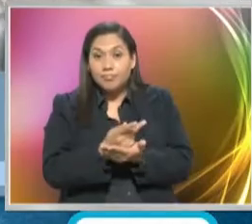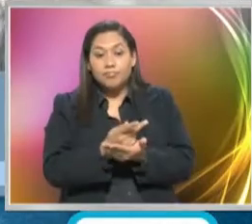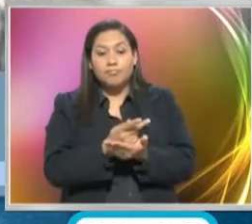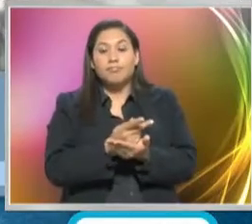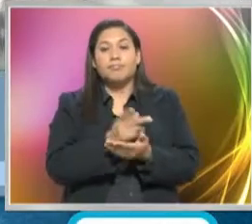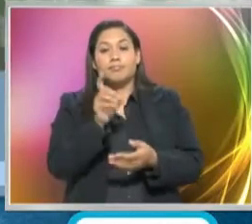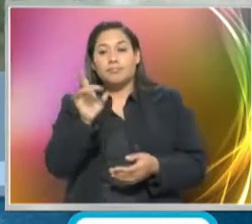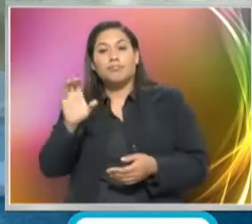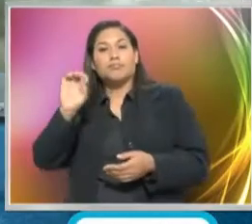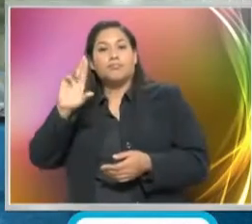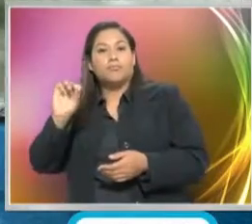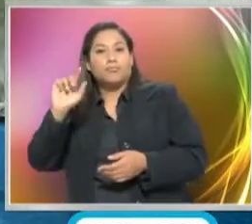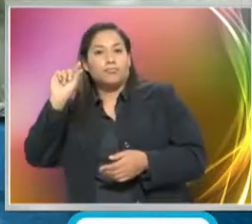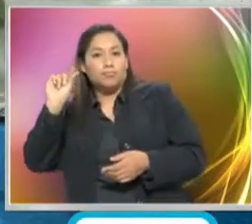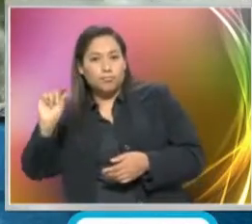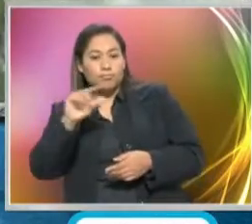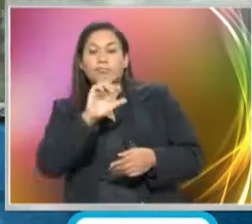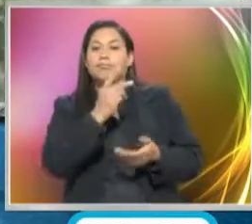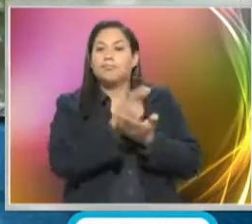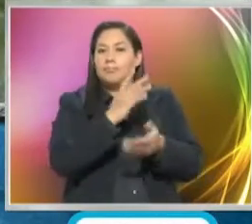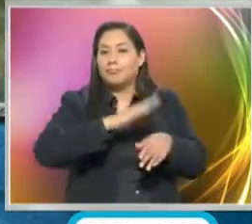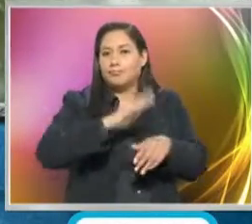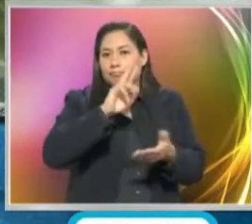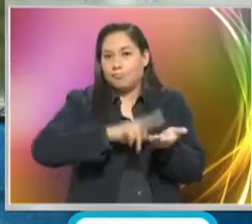el oro. Hubo un momento donde